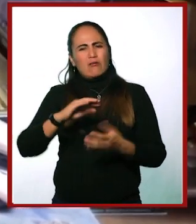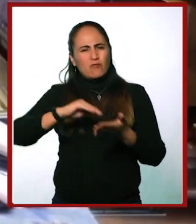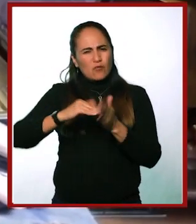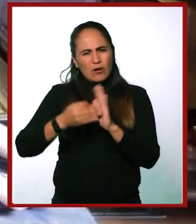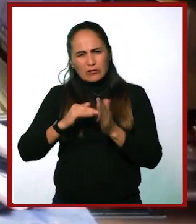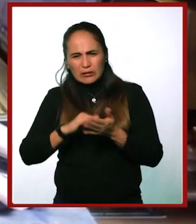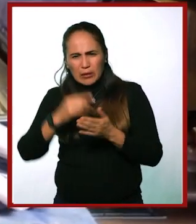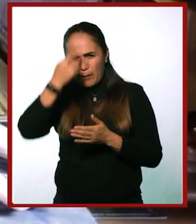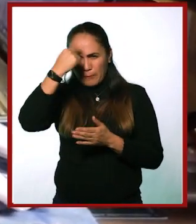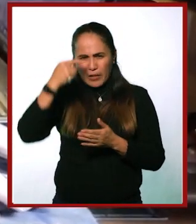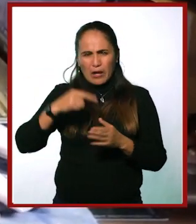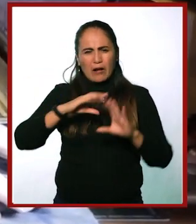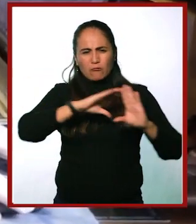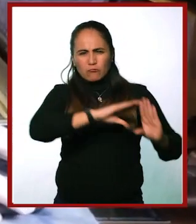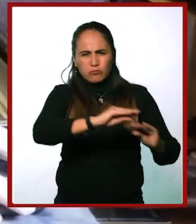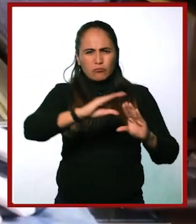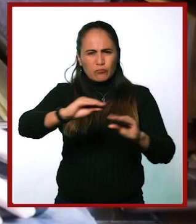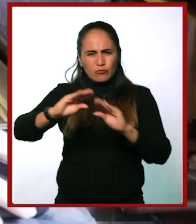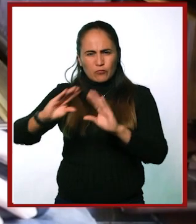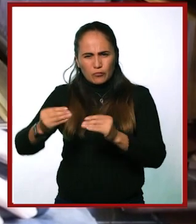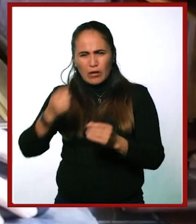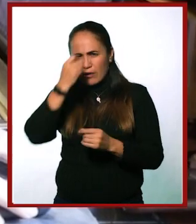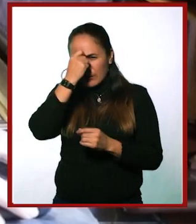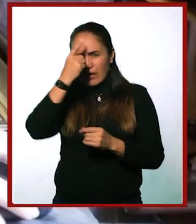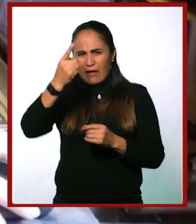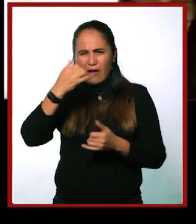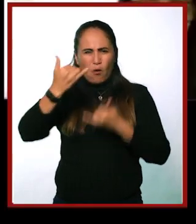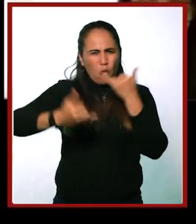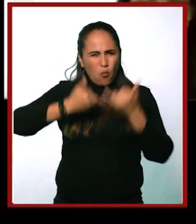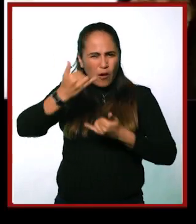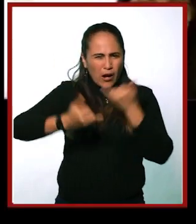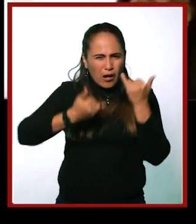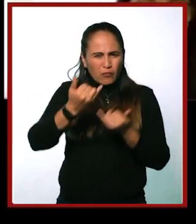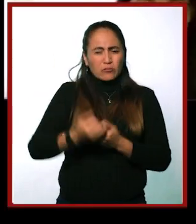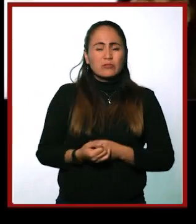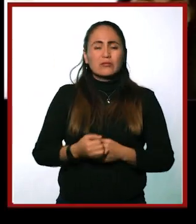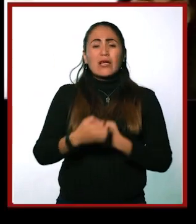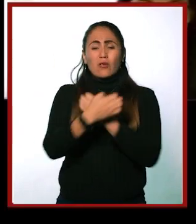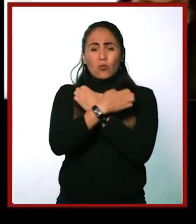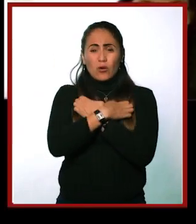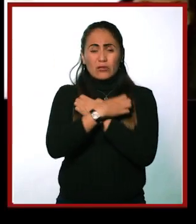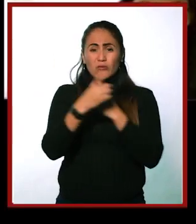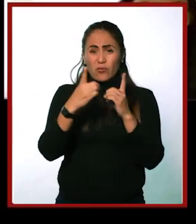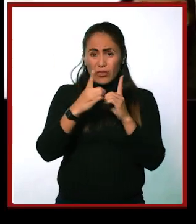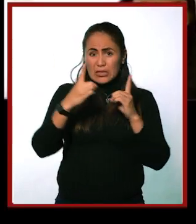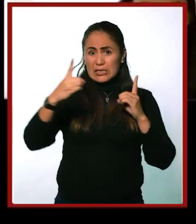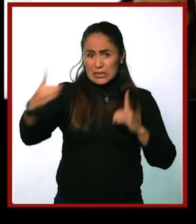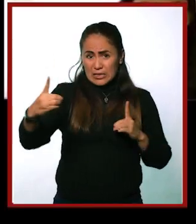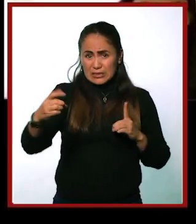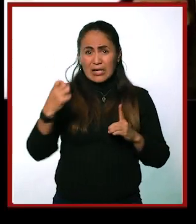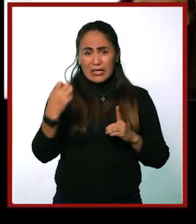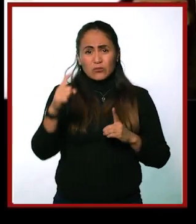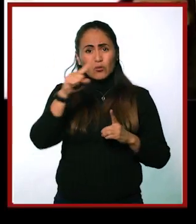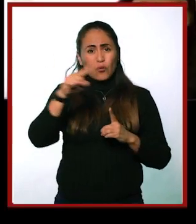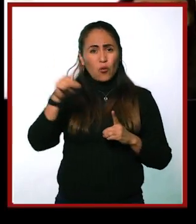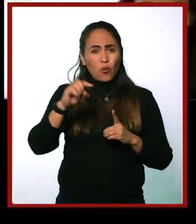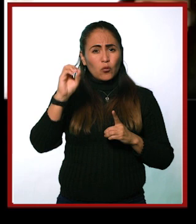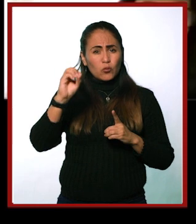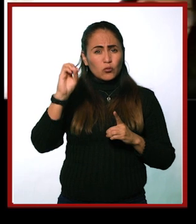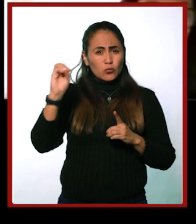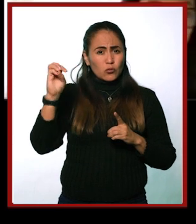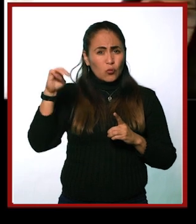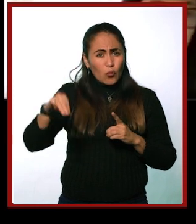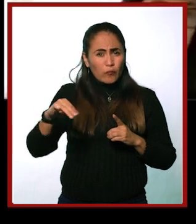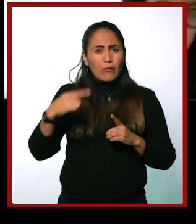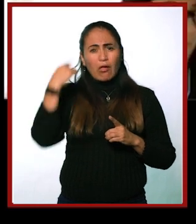de aprendizaje, más creativos, más lúdicos. La educación a distancia no es una clase de Zoom